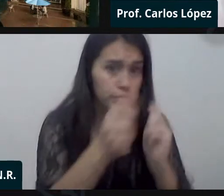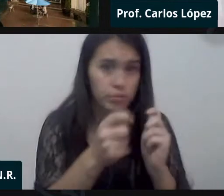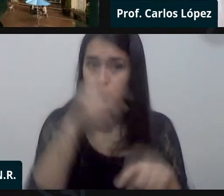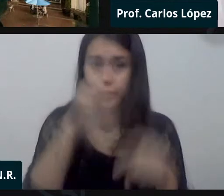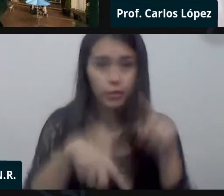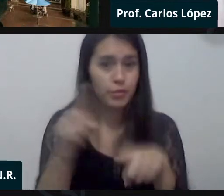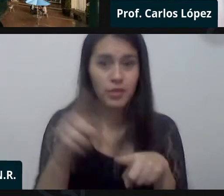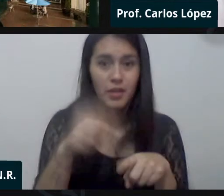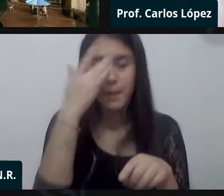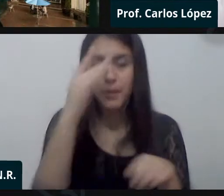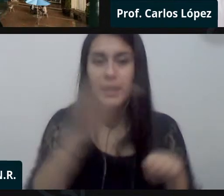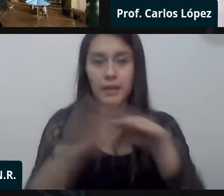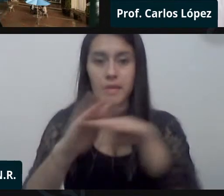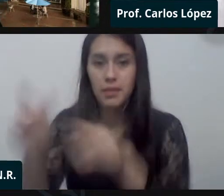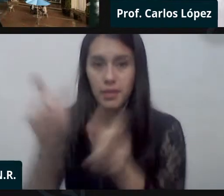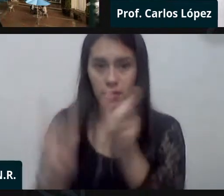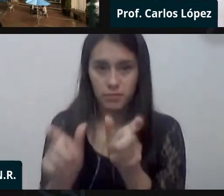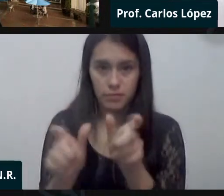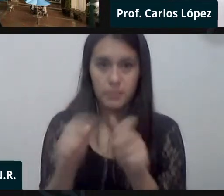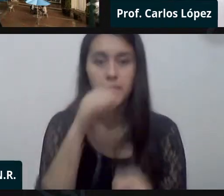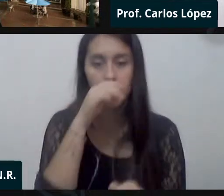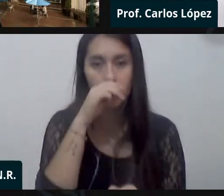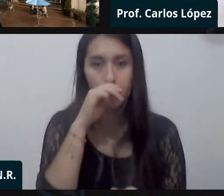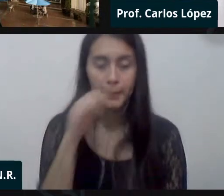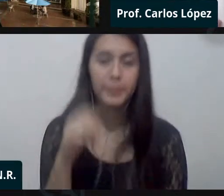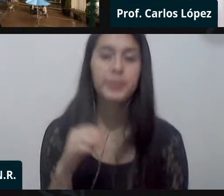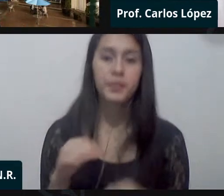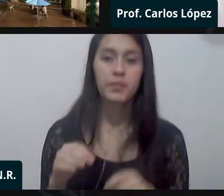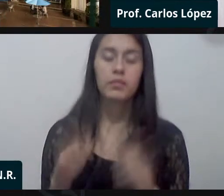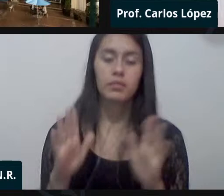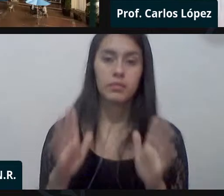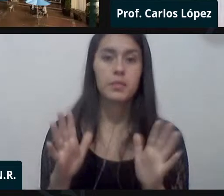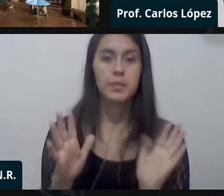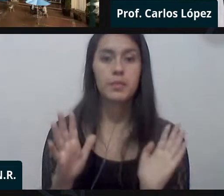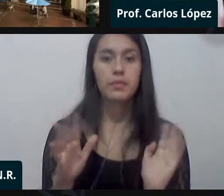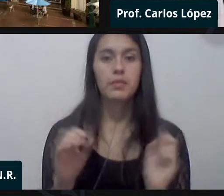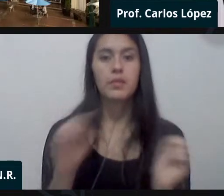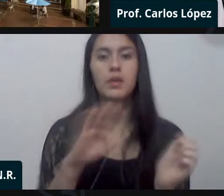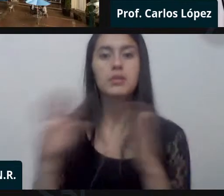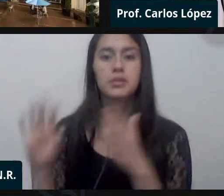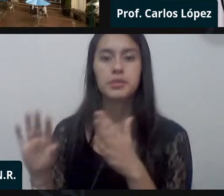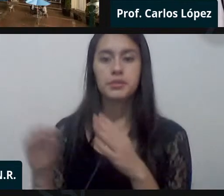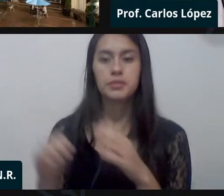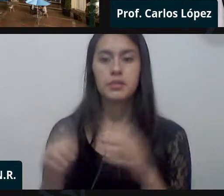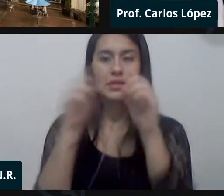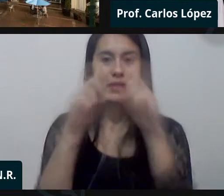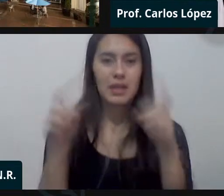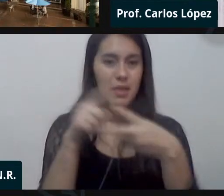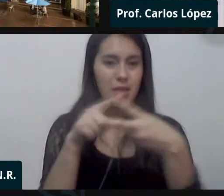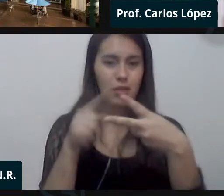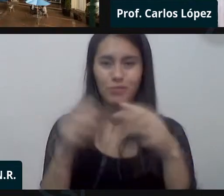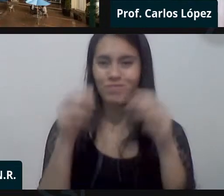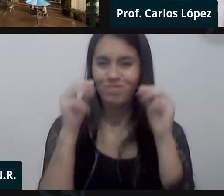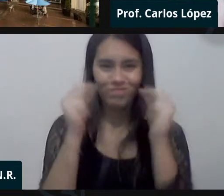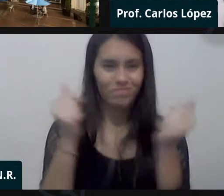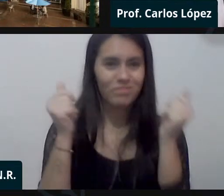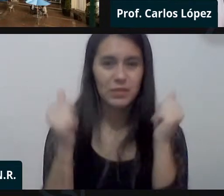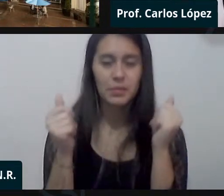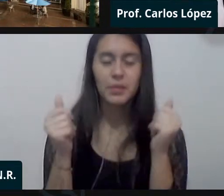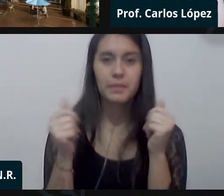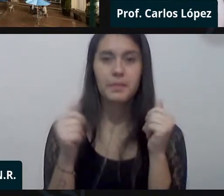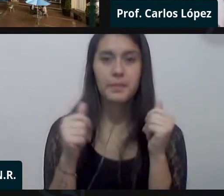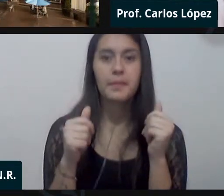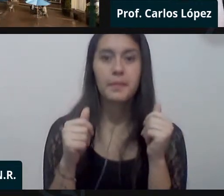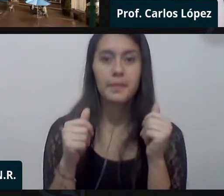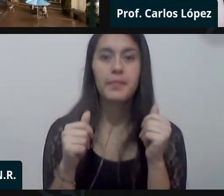Entonces, ahora vamos a entrar más adelante. Listo. Vamos a ver dos temas más, muy rápidos, para que la gente lo pueda, para ir con